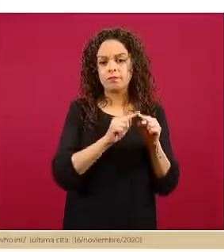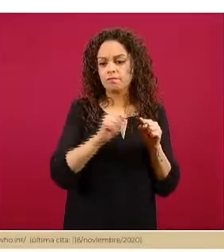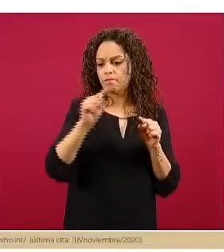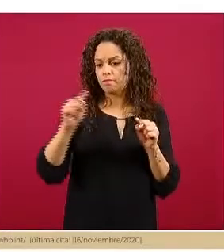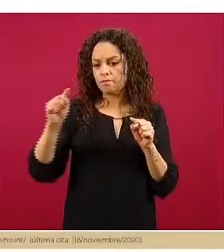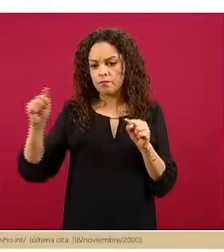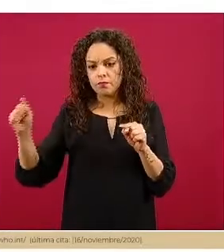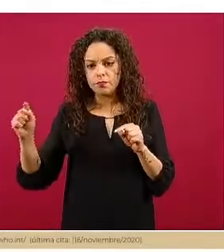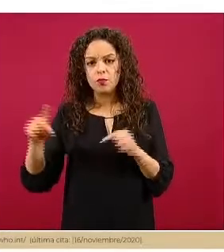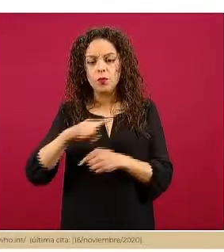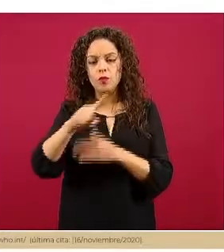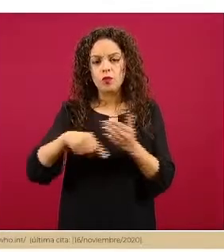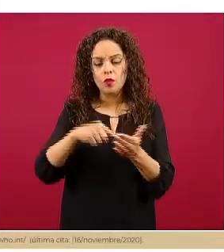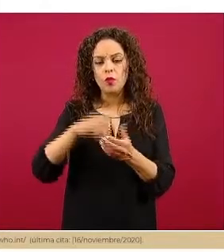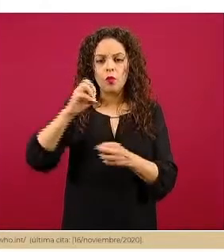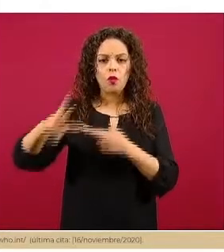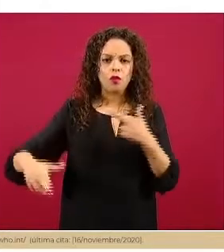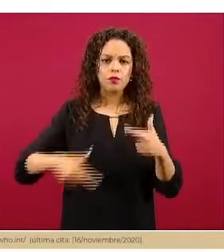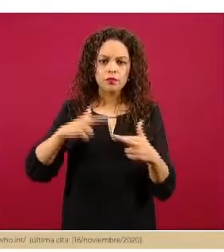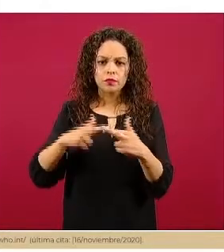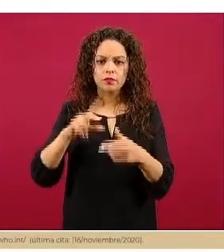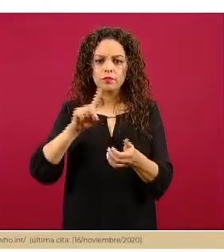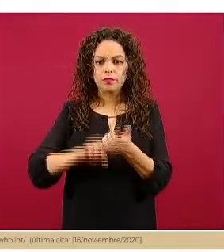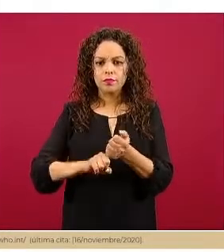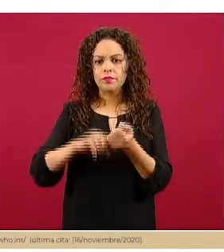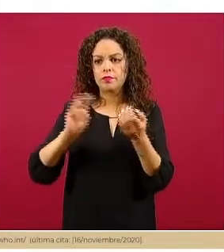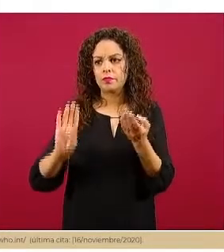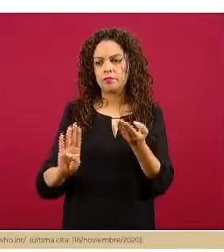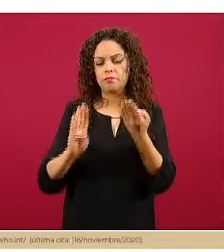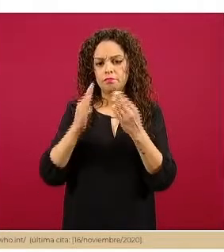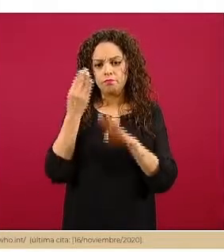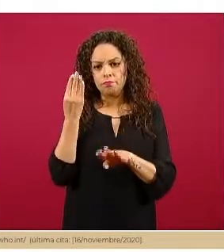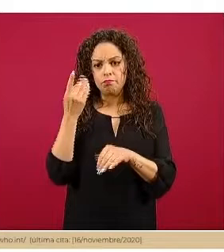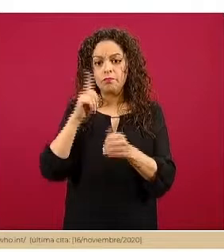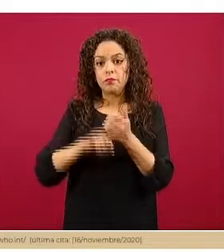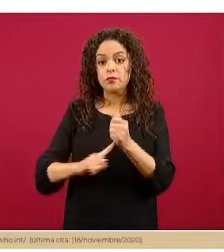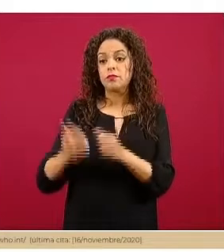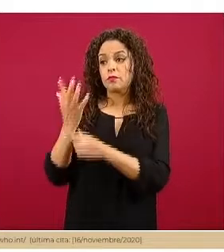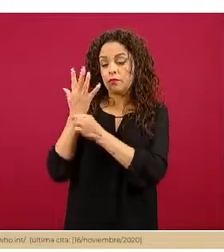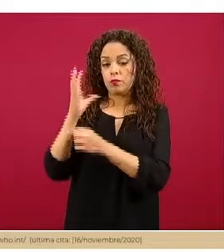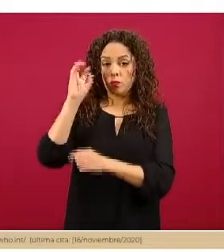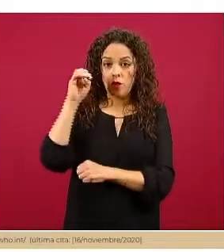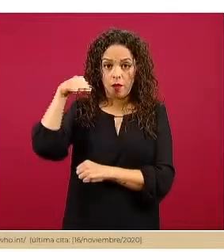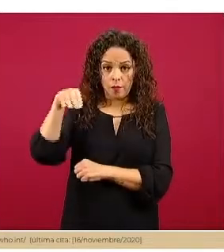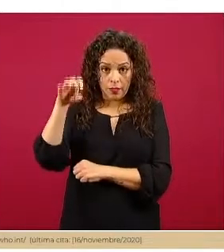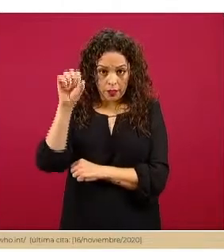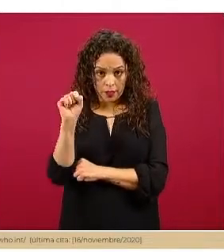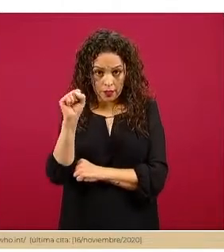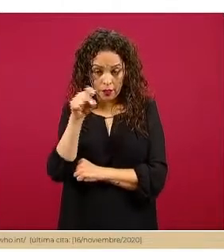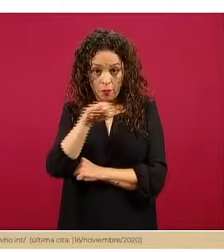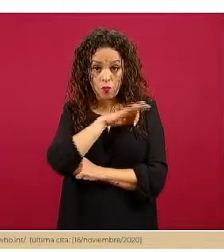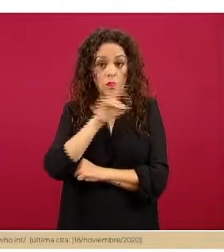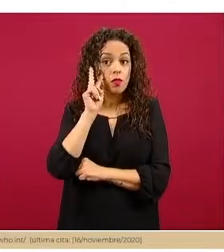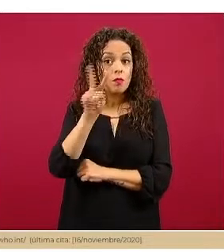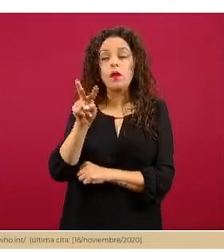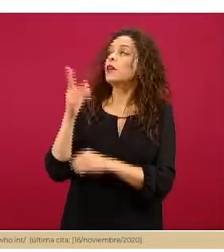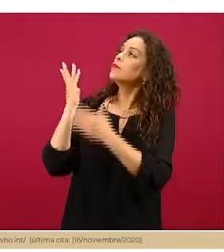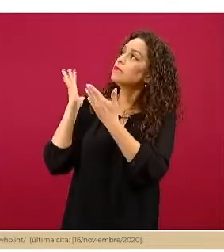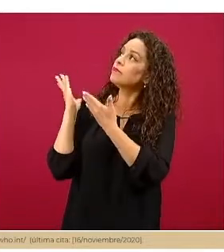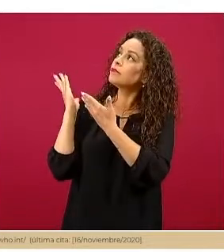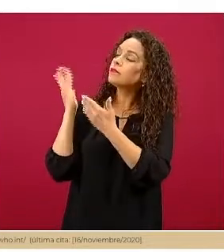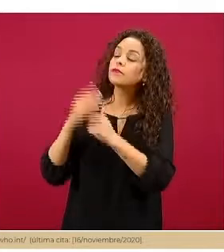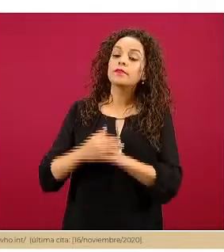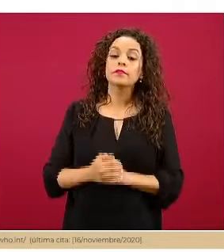zonas o regiones de la Organización Mundial de la Salud. Como pueden ver, ahorita el